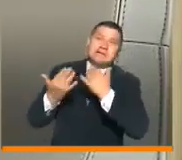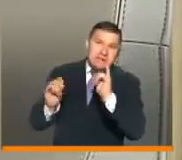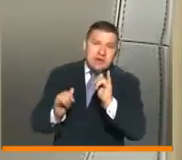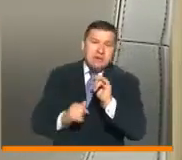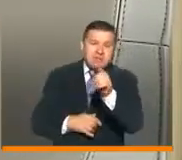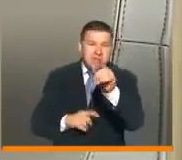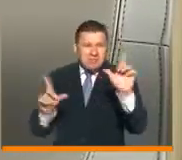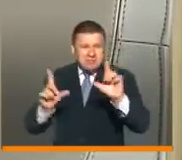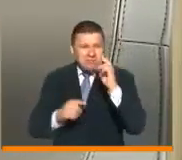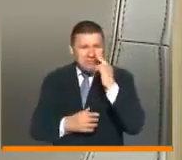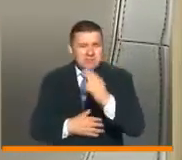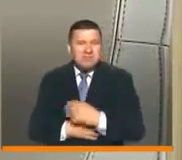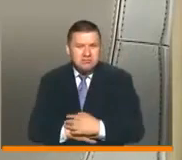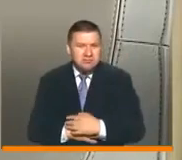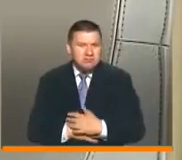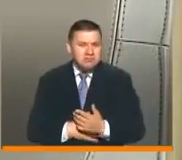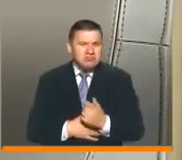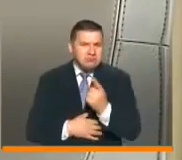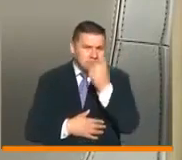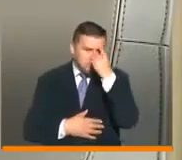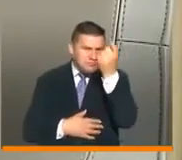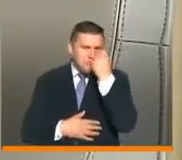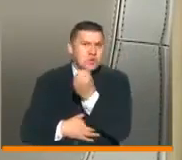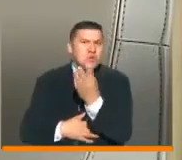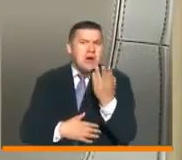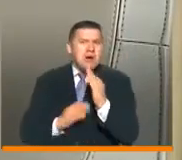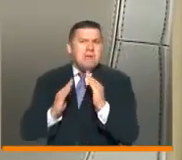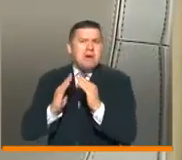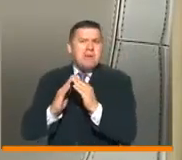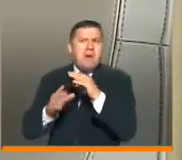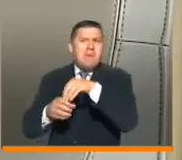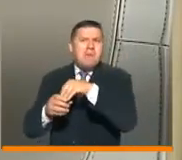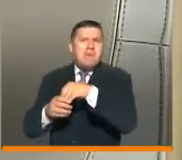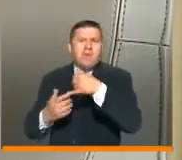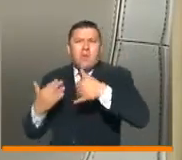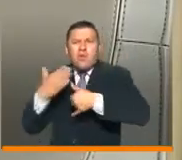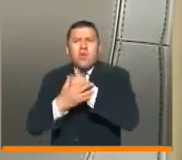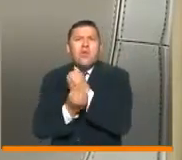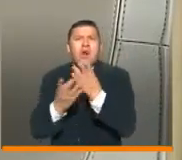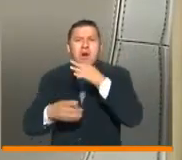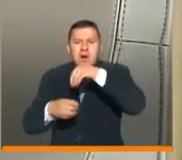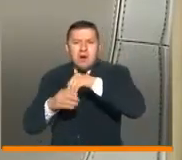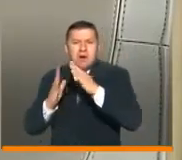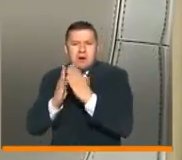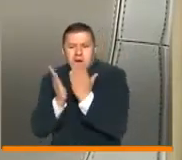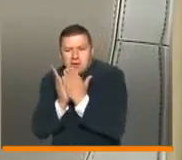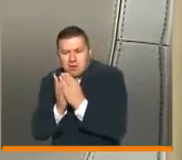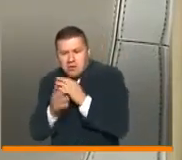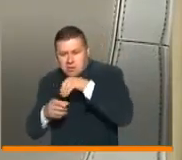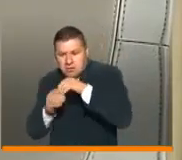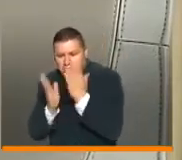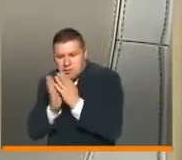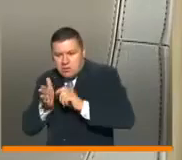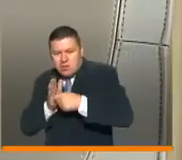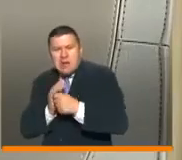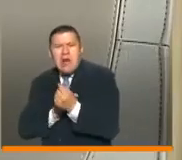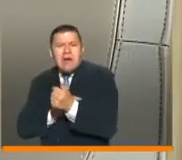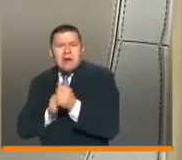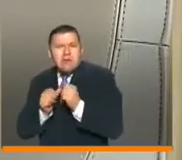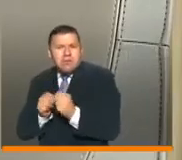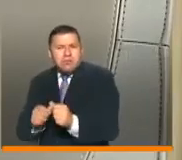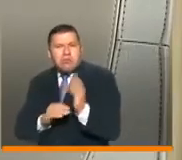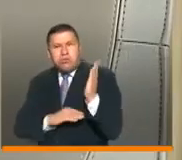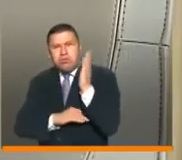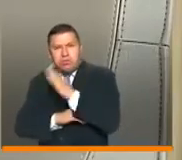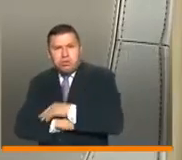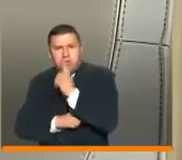que los televidentes no tienen presente cuántas residencias escolares hay en el país. Para explicarles, allí no solo estudian, allí casi permanecen